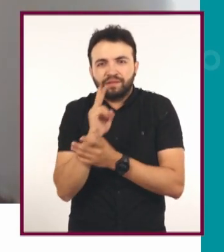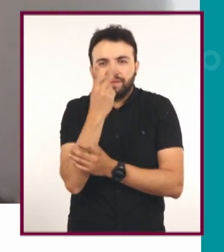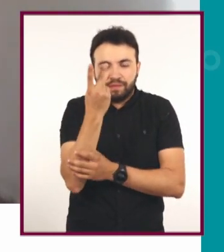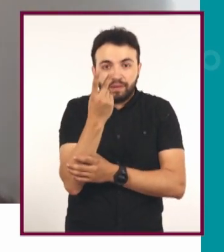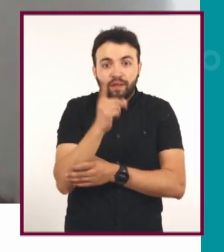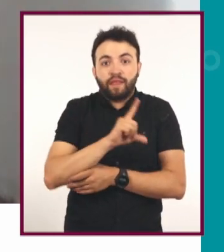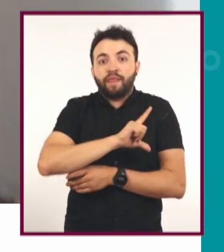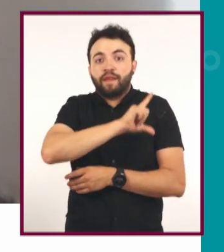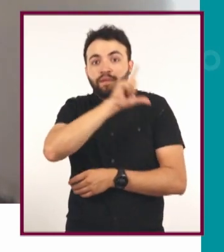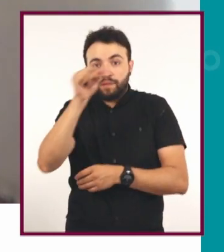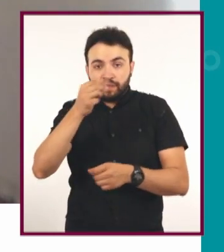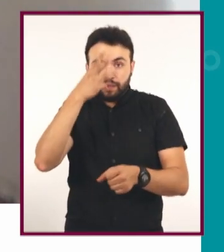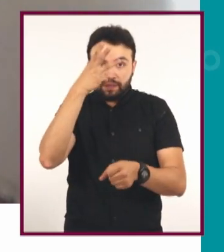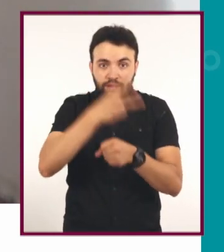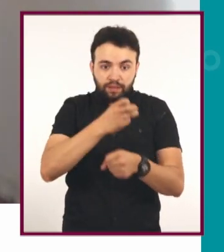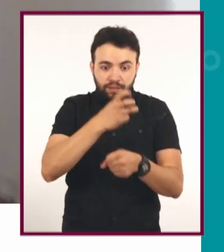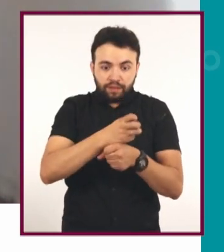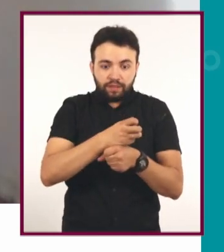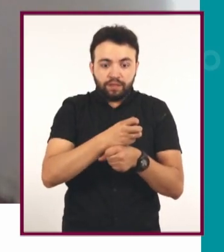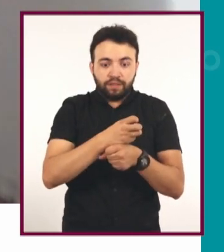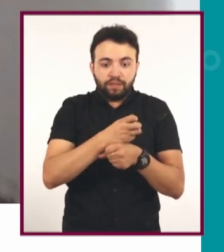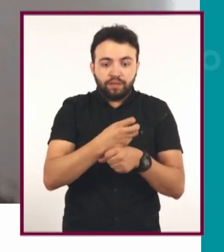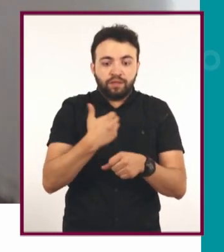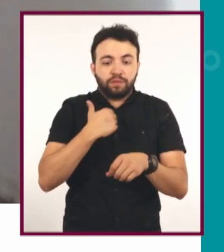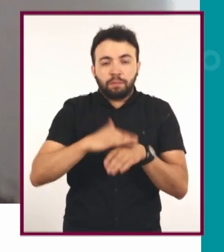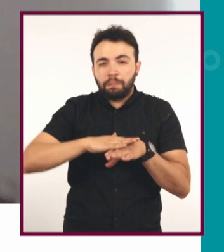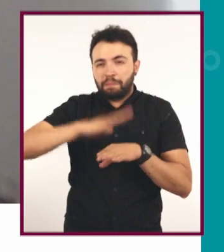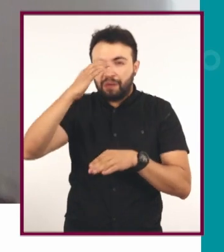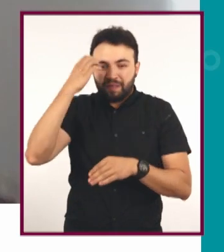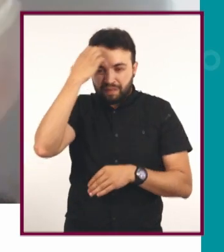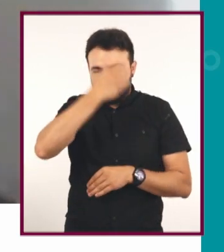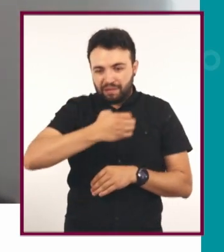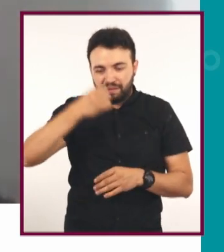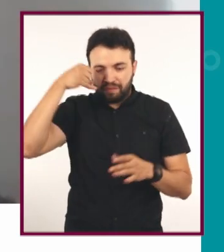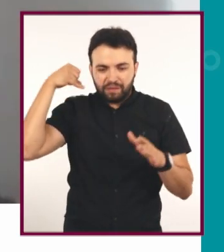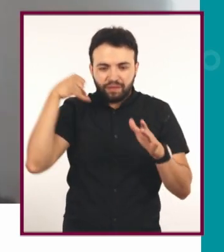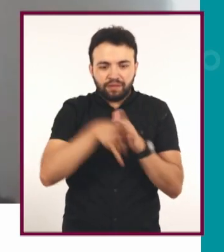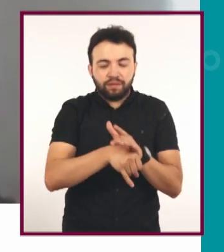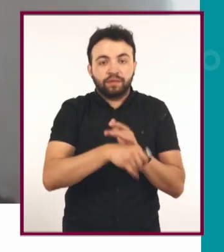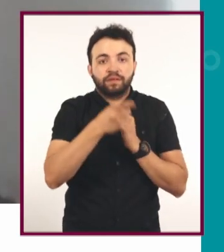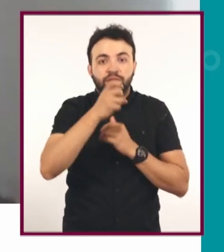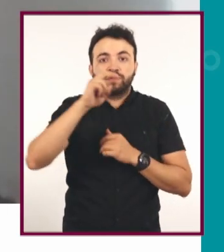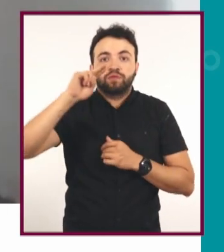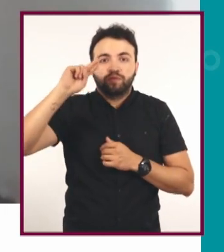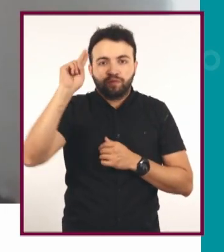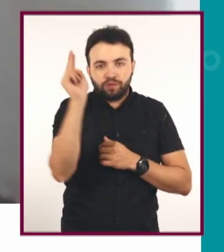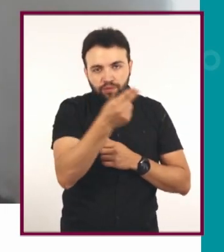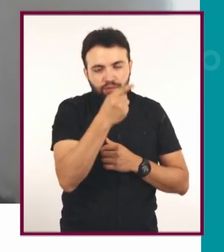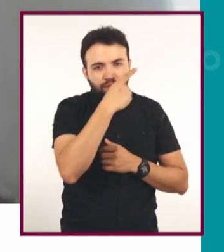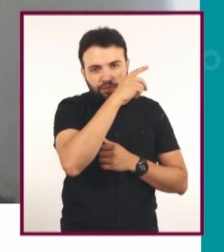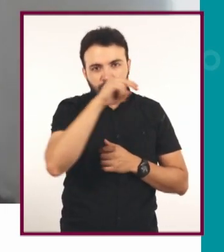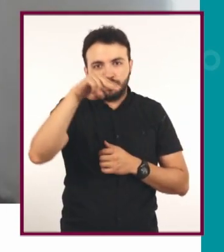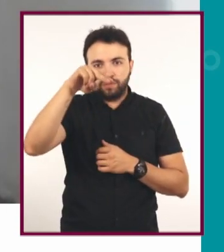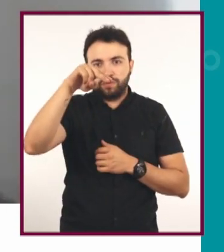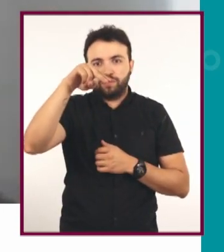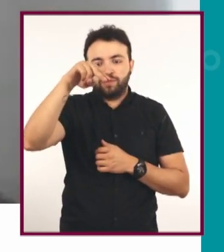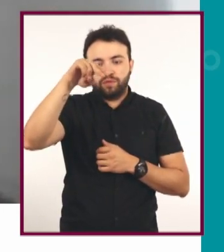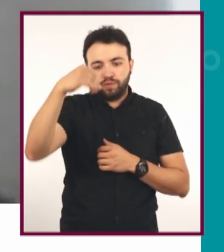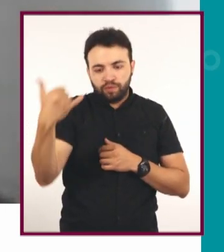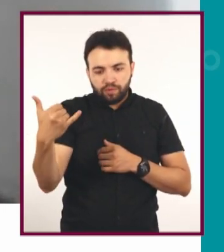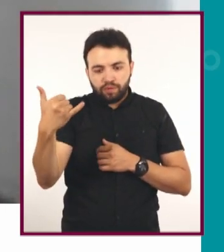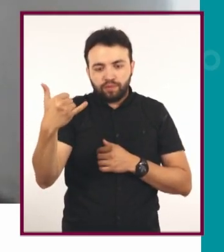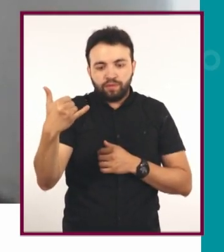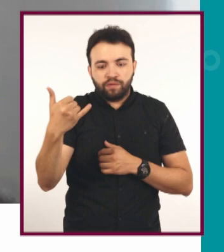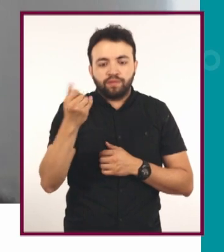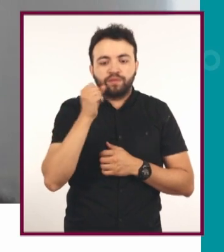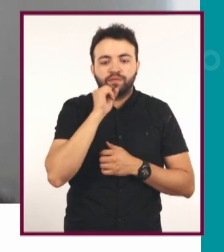Y ya el tercero, antes de ser investigadora con una plaza ya pues permanente, entre comillas, ¿no? Ya más fija, fue